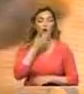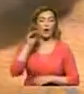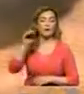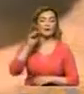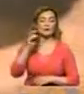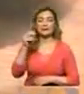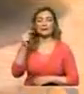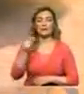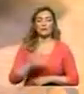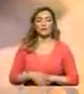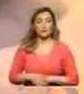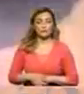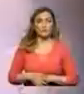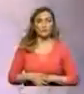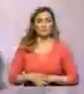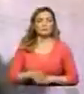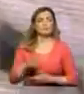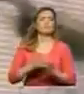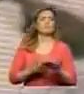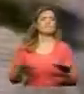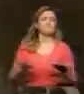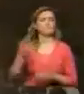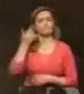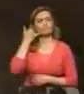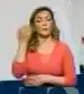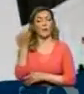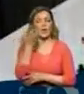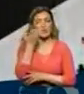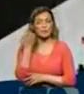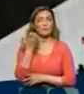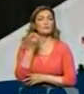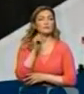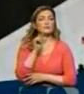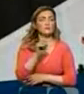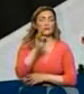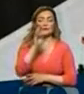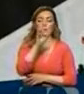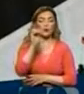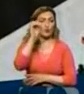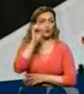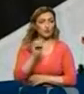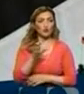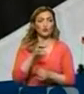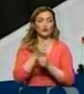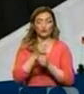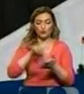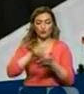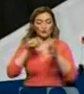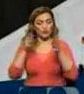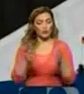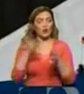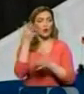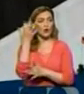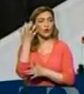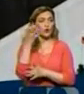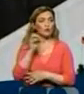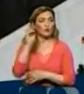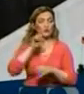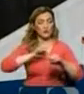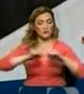según la tipología de incidentes las emergencias reportadas corresponden el 70 por ciento seguridad ciudadana el 15 por ciento